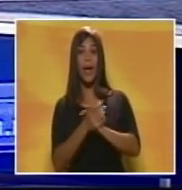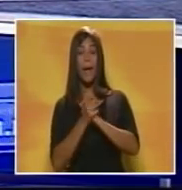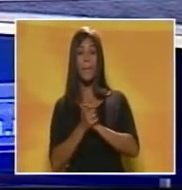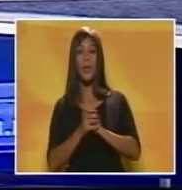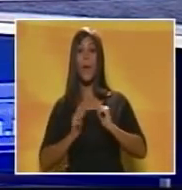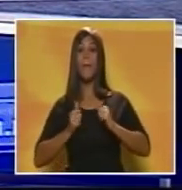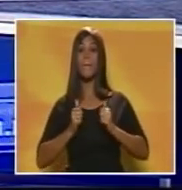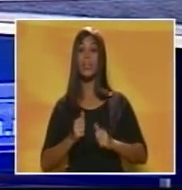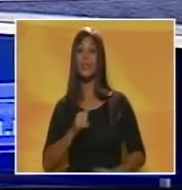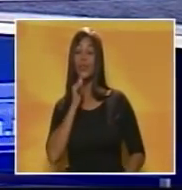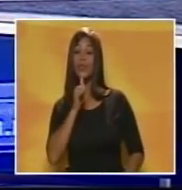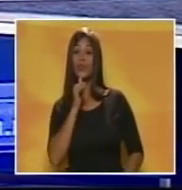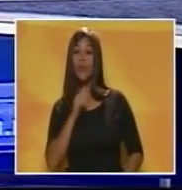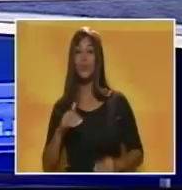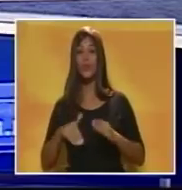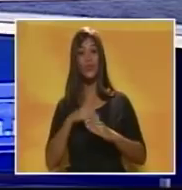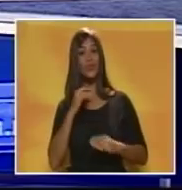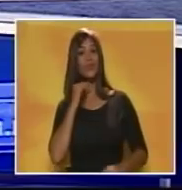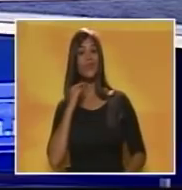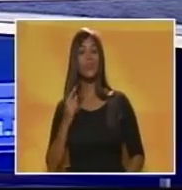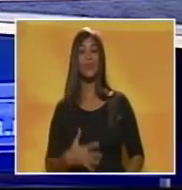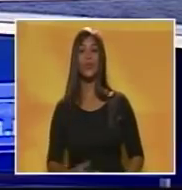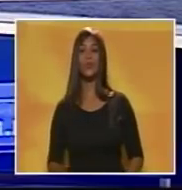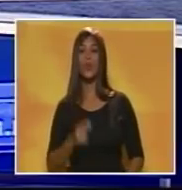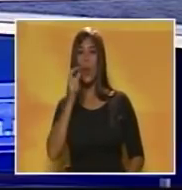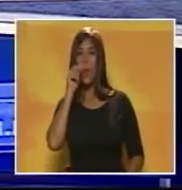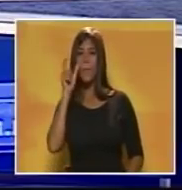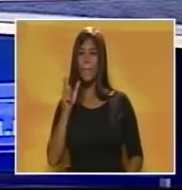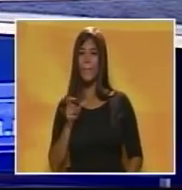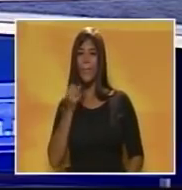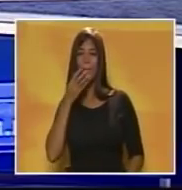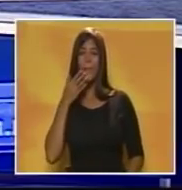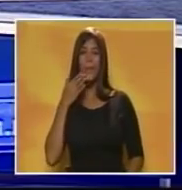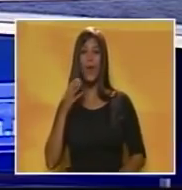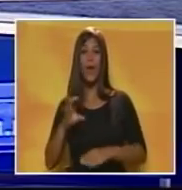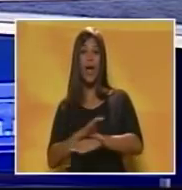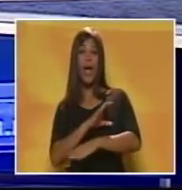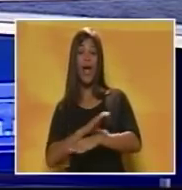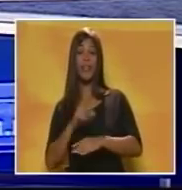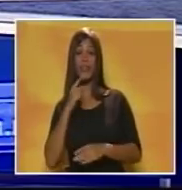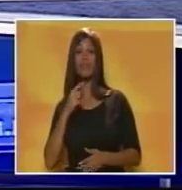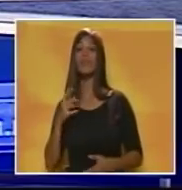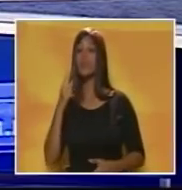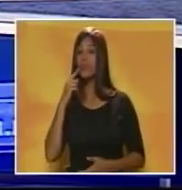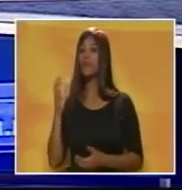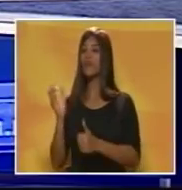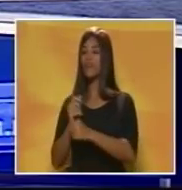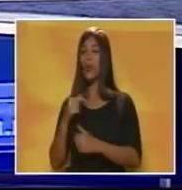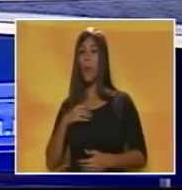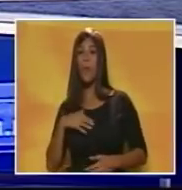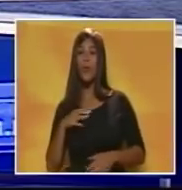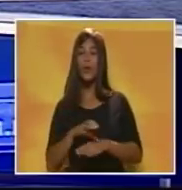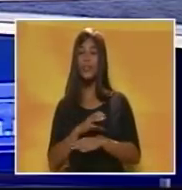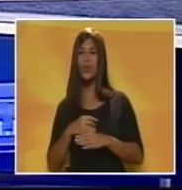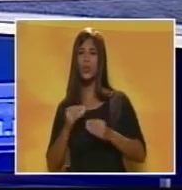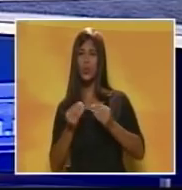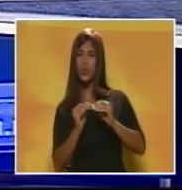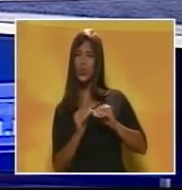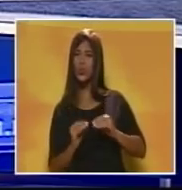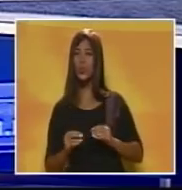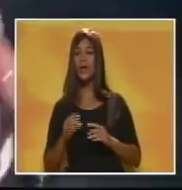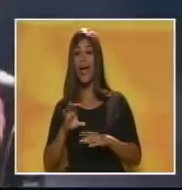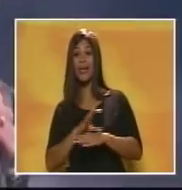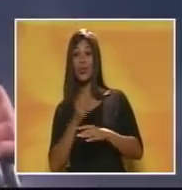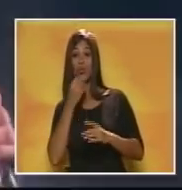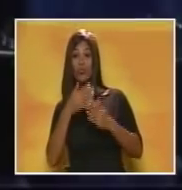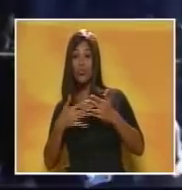Amigos, iniciamos las noticias de estrenos y estrellas con Justin Timberlake. El cantante será reconocido por sus habilidades de compositor. La